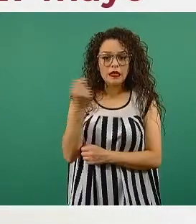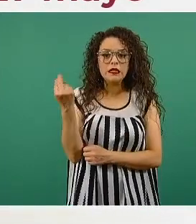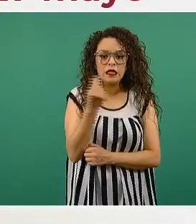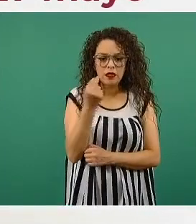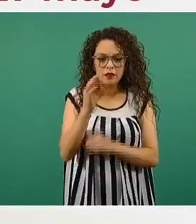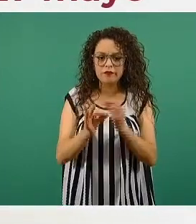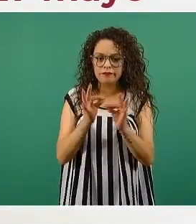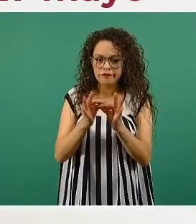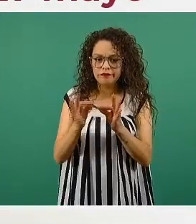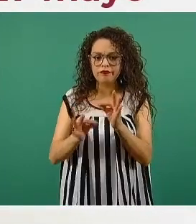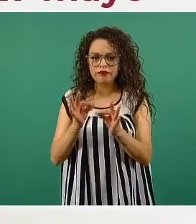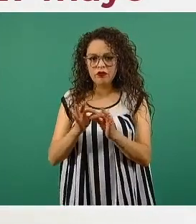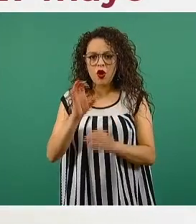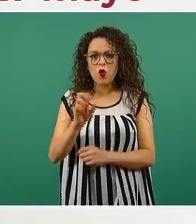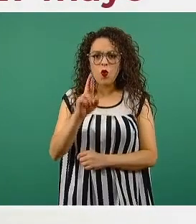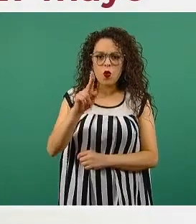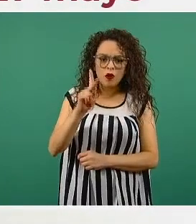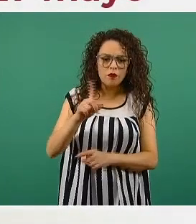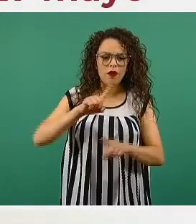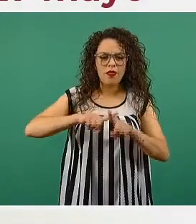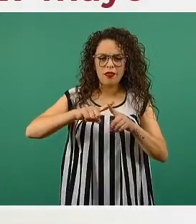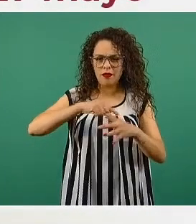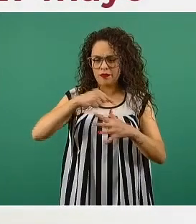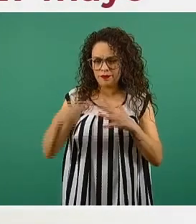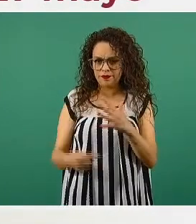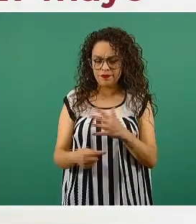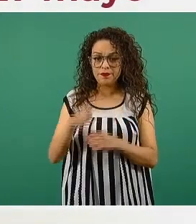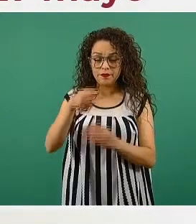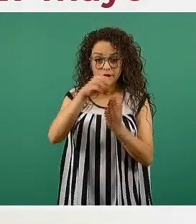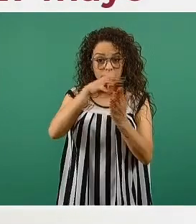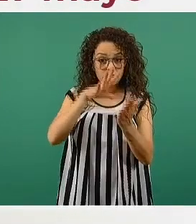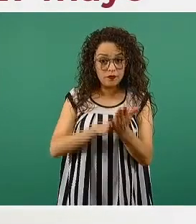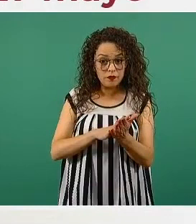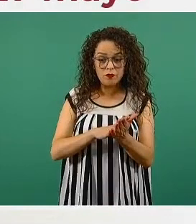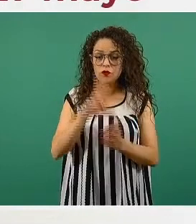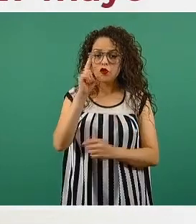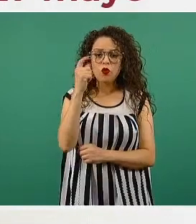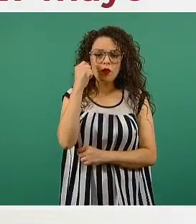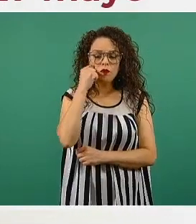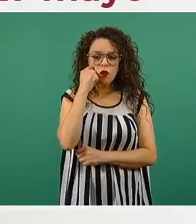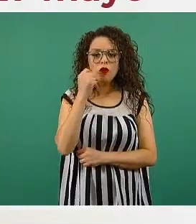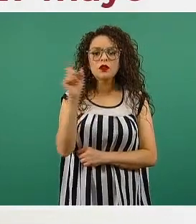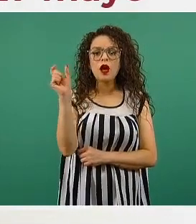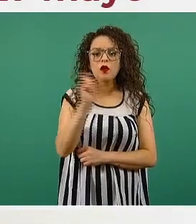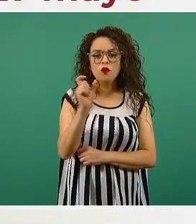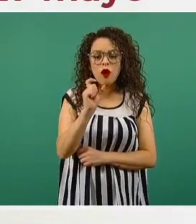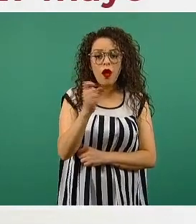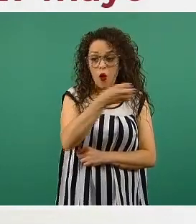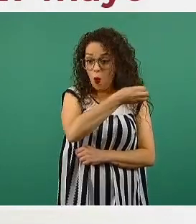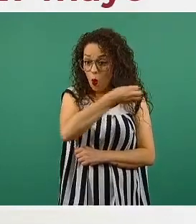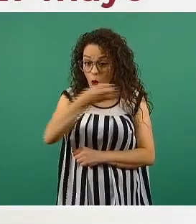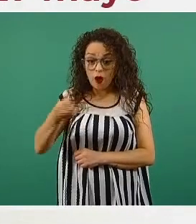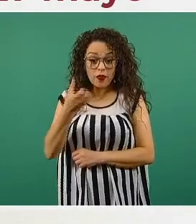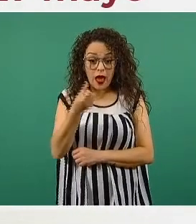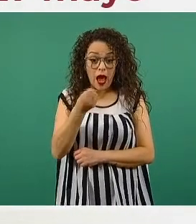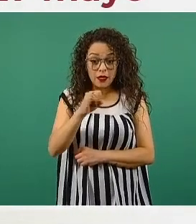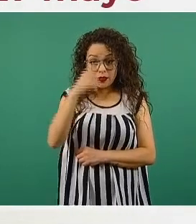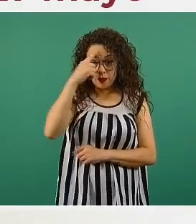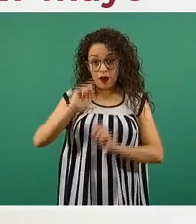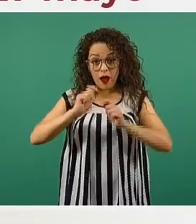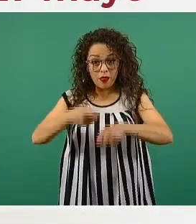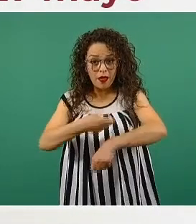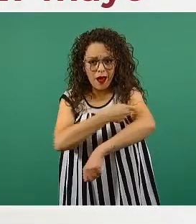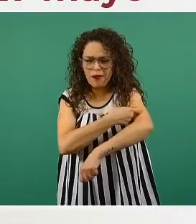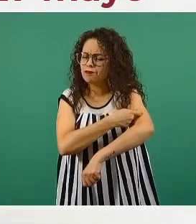que la población entienda es que el registro no tiene relación alguna con el orden de aplicación. Para la estrategia operativa es muy